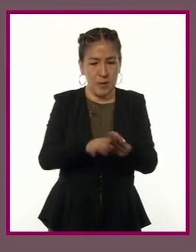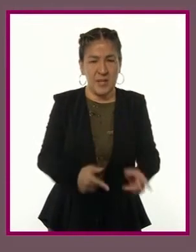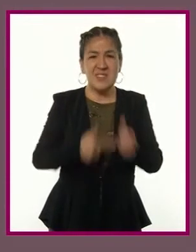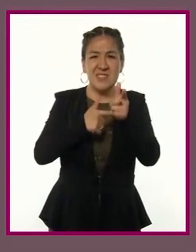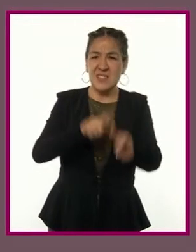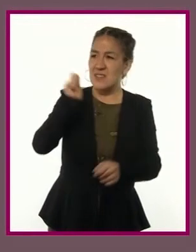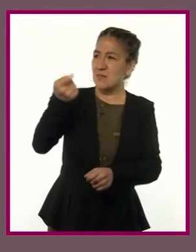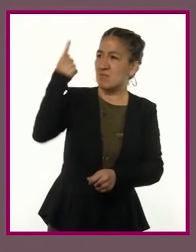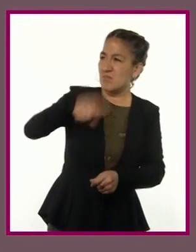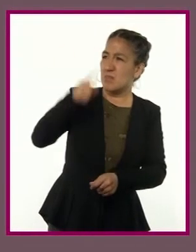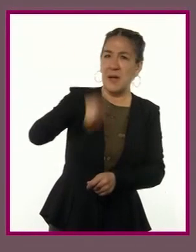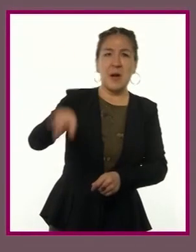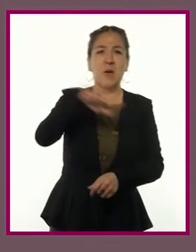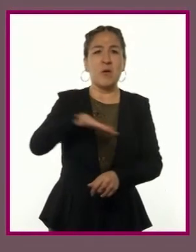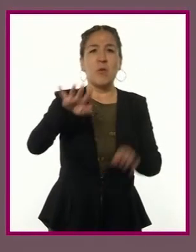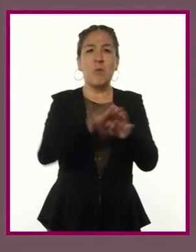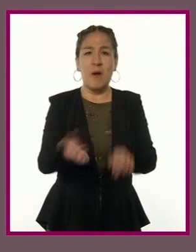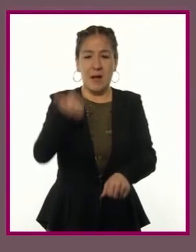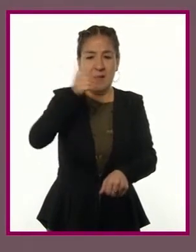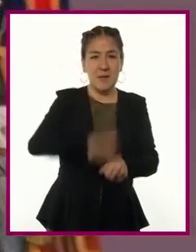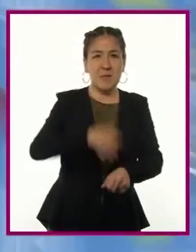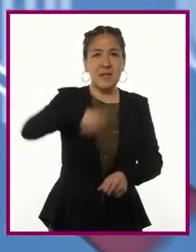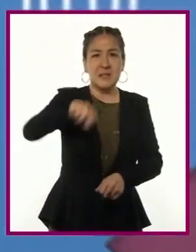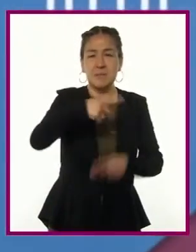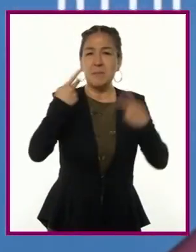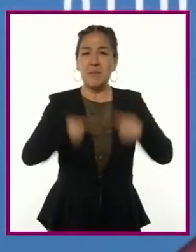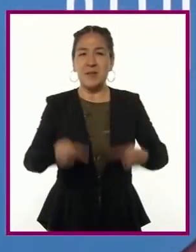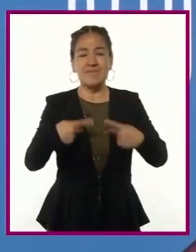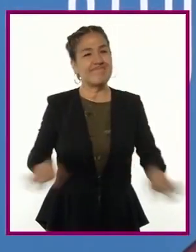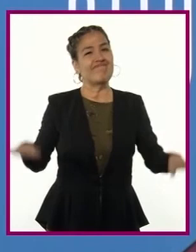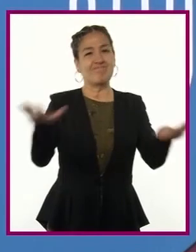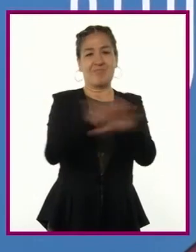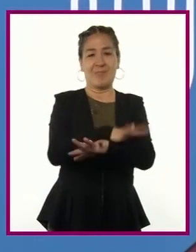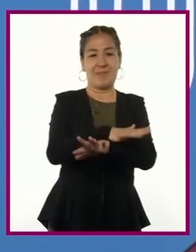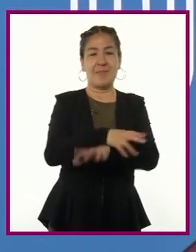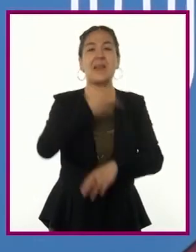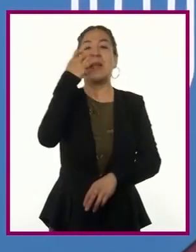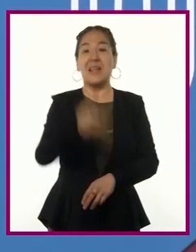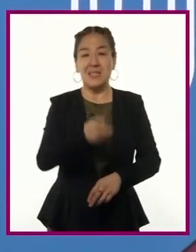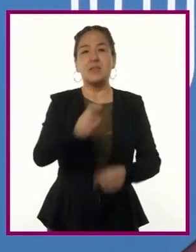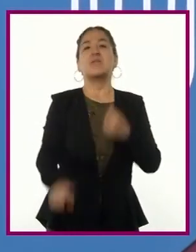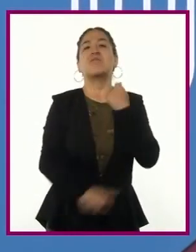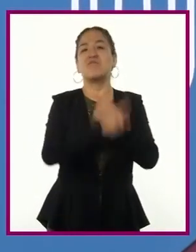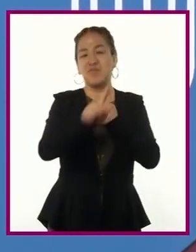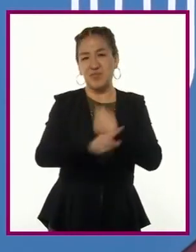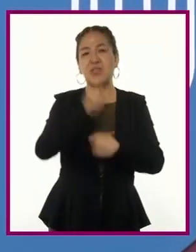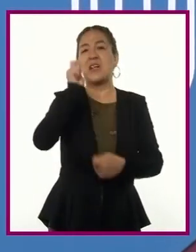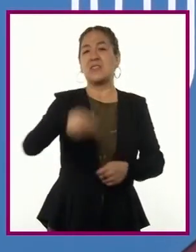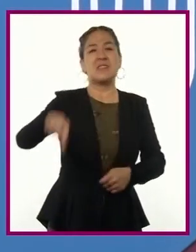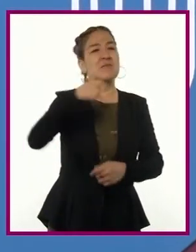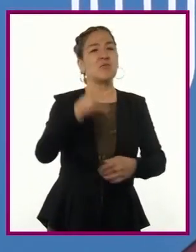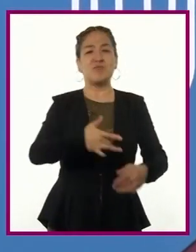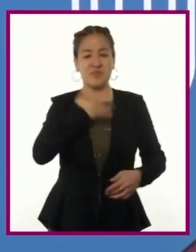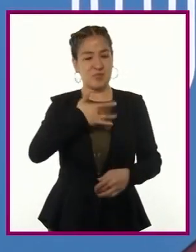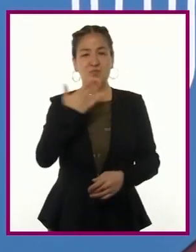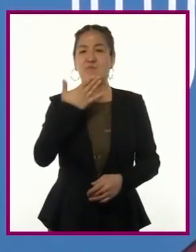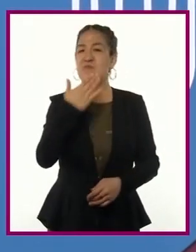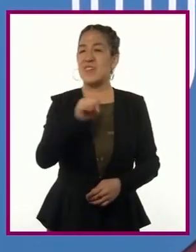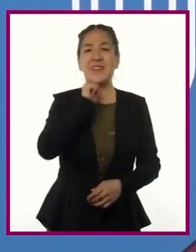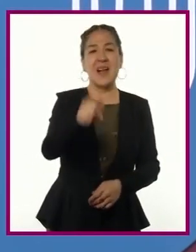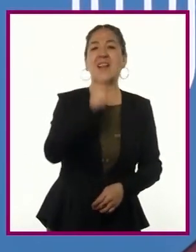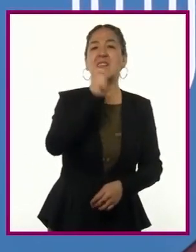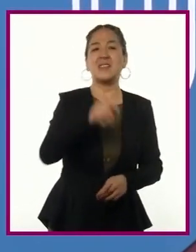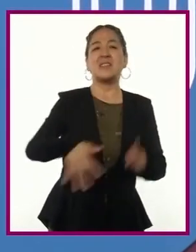sombra de la vida pública y administrativa de la colonia. Lo anterior provocó una ola de inconformidades en la minoría criolla